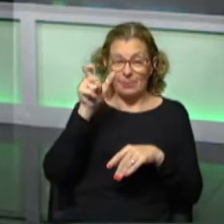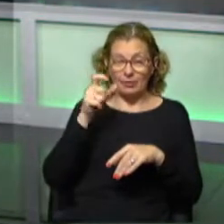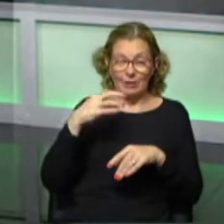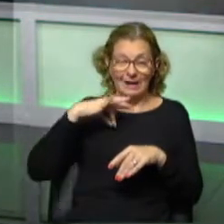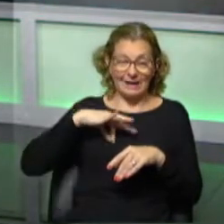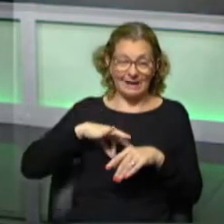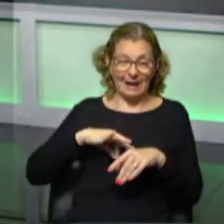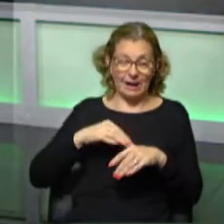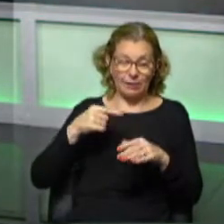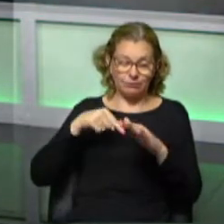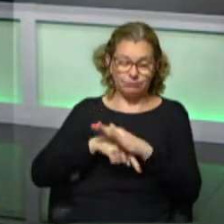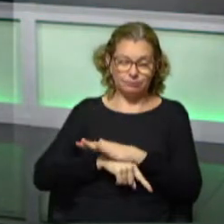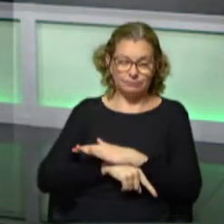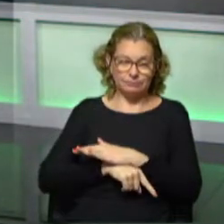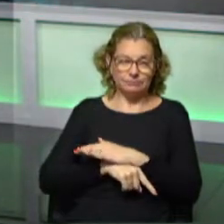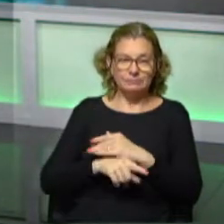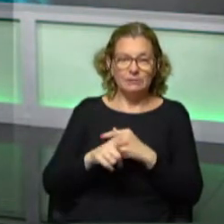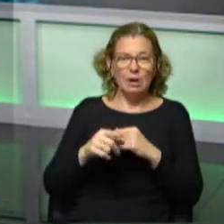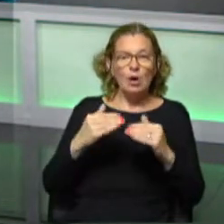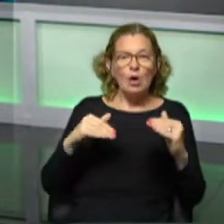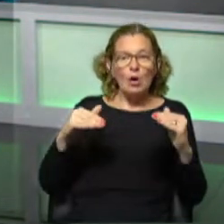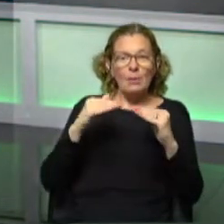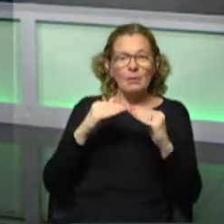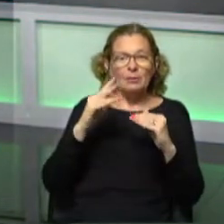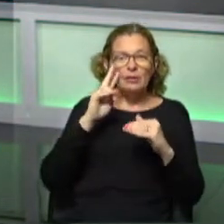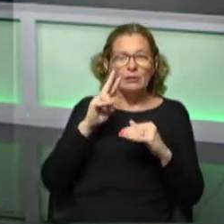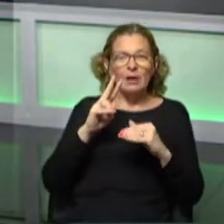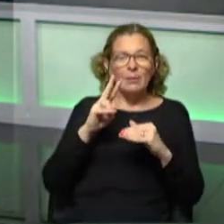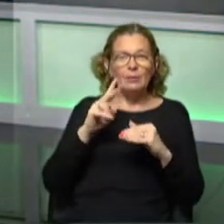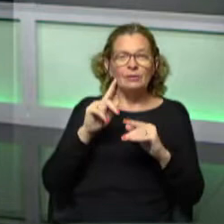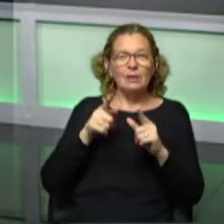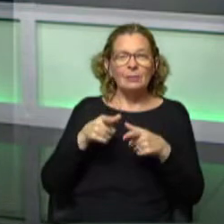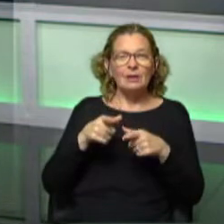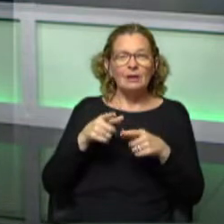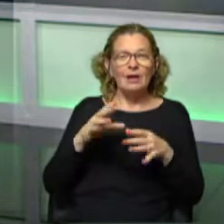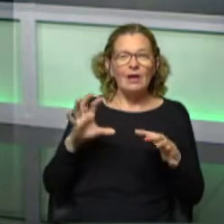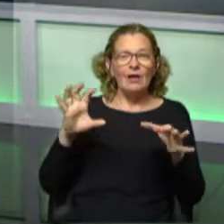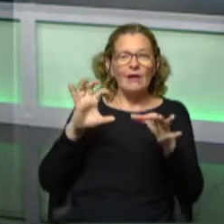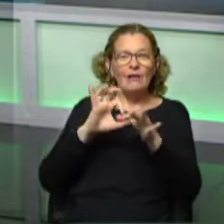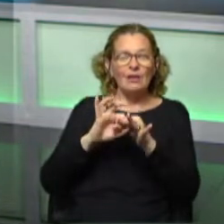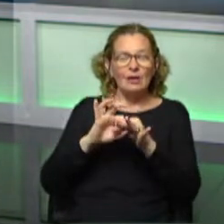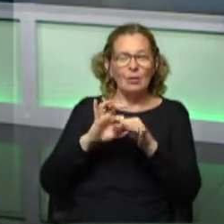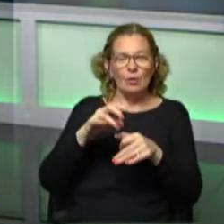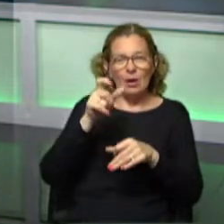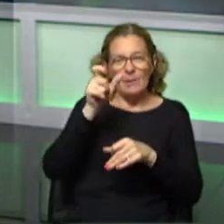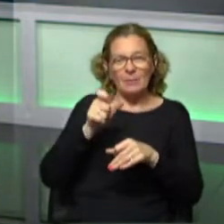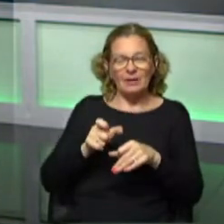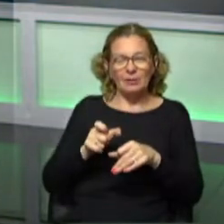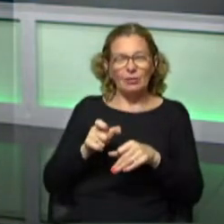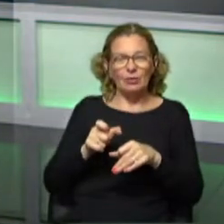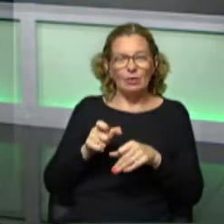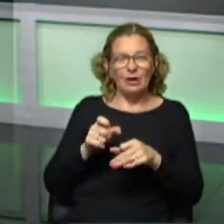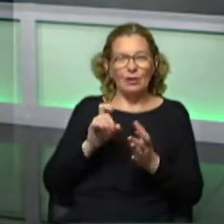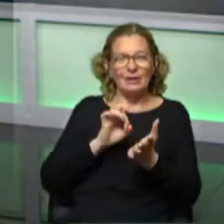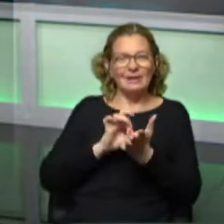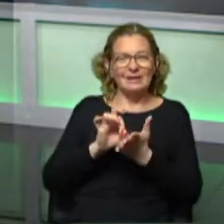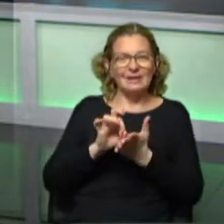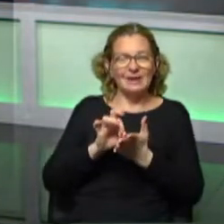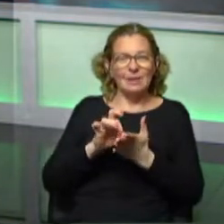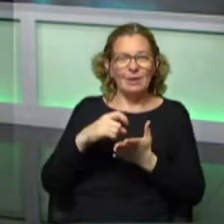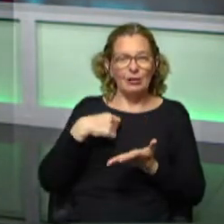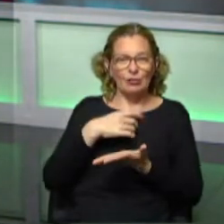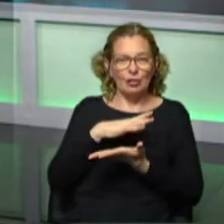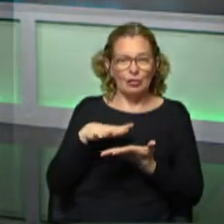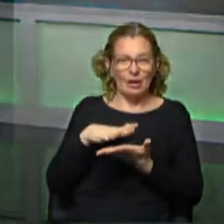salarios sumergidos lo mismo pasa si ahora tomamos como criterio el vínculo que tienen las personas en funciona el sistema de seguridad social